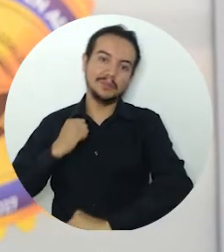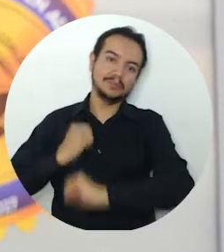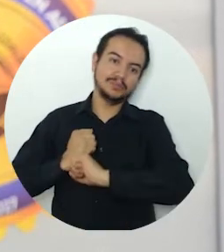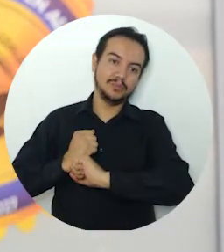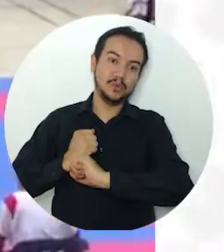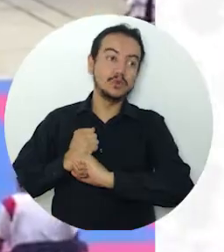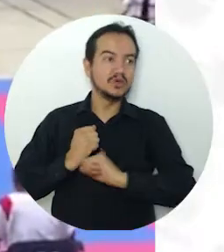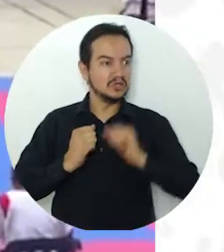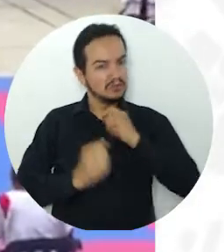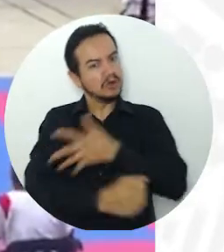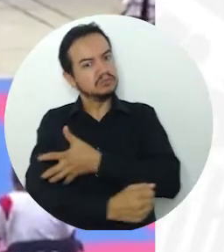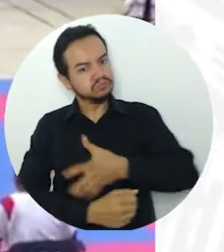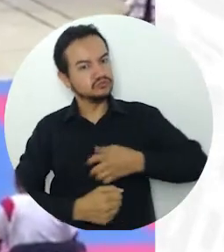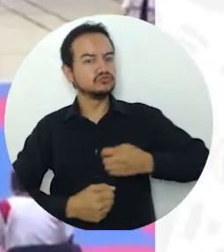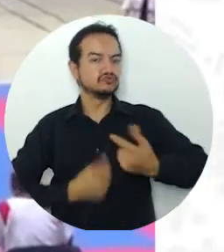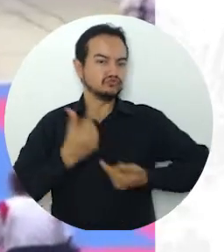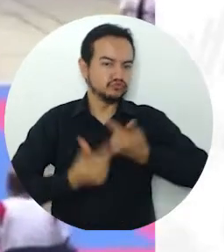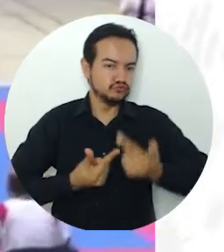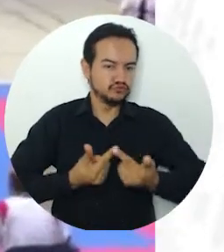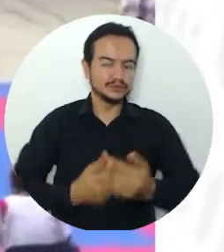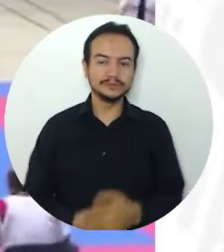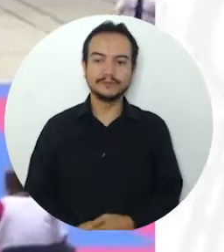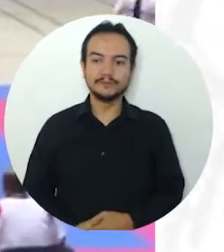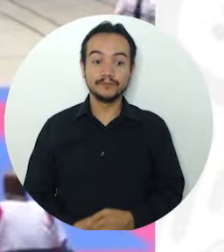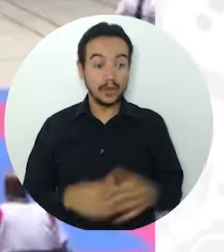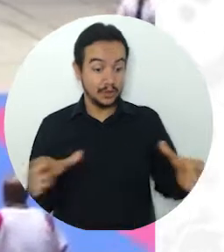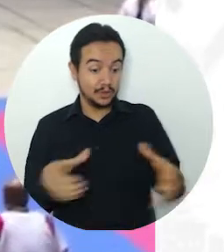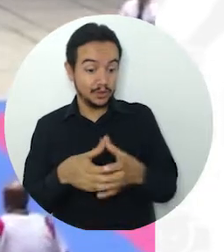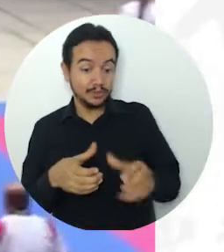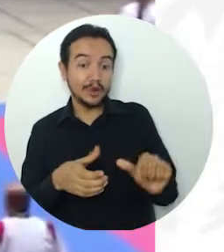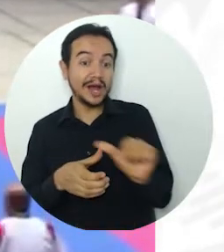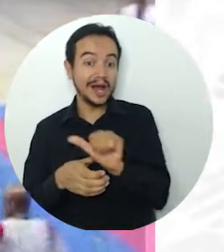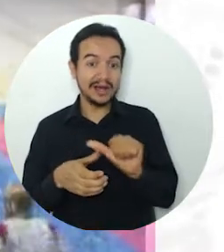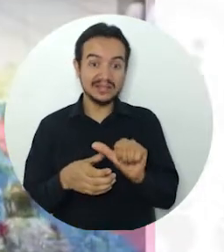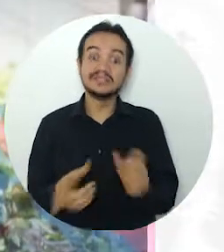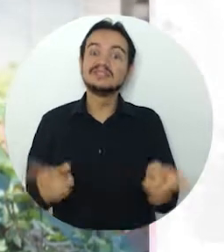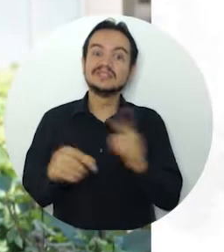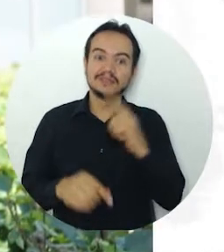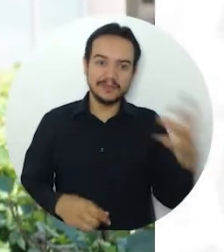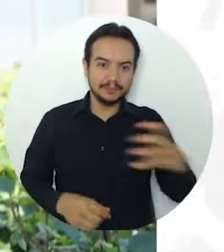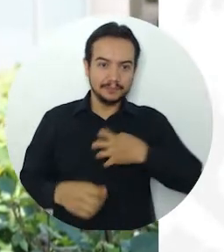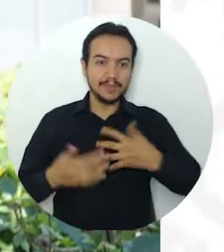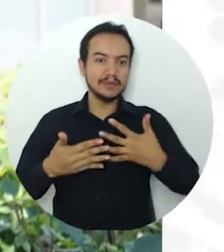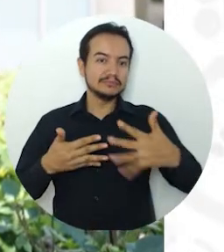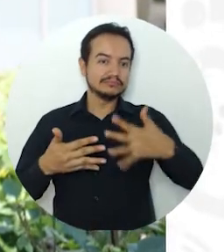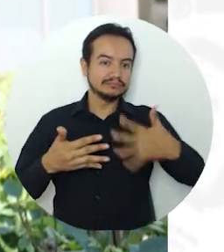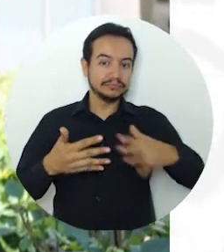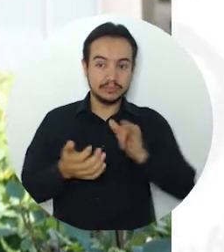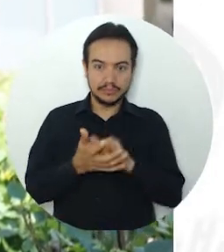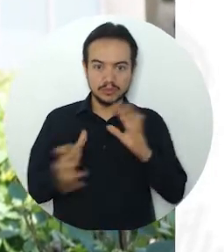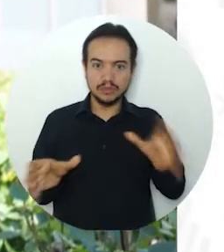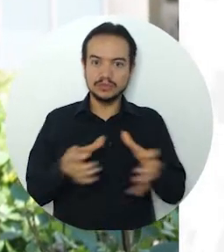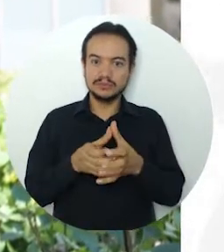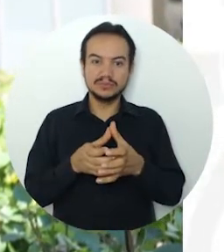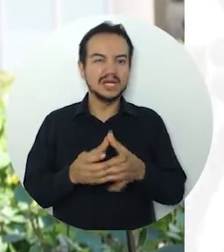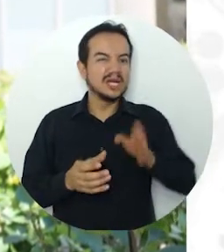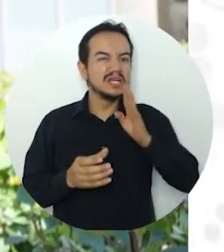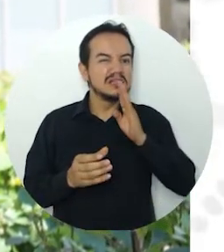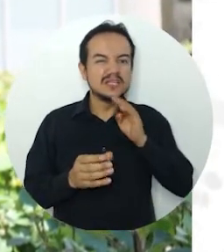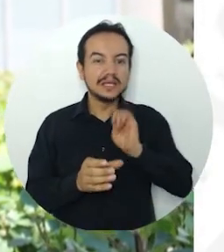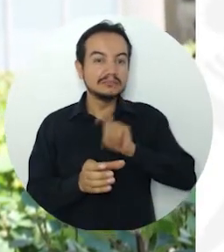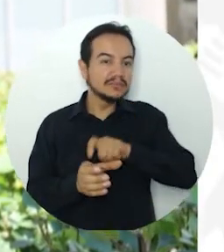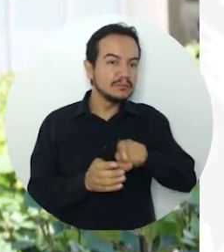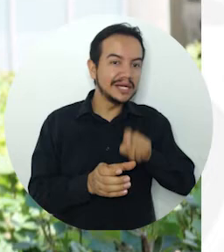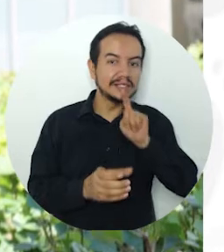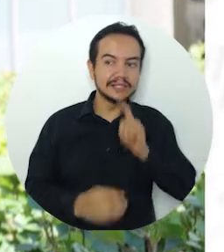desempeño que obtuvimos. El equipo femenino también obtuvo una medalla de bronce en comité avanzado, conformado por Jaidit Valentina